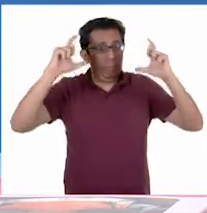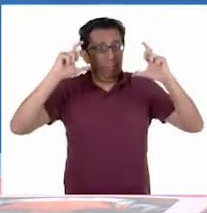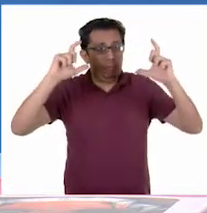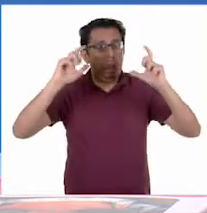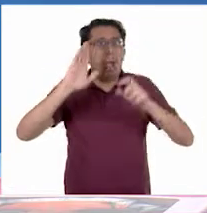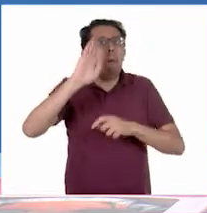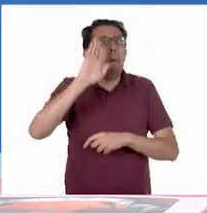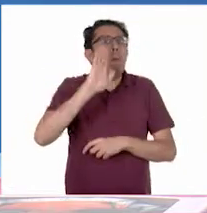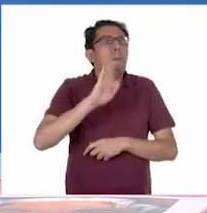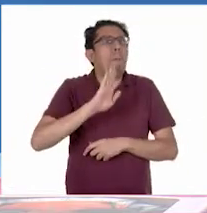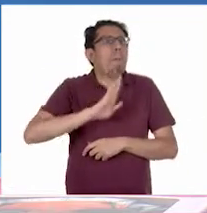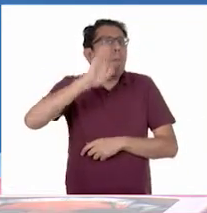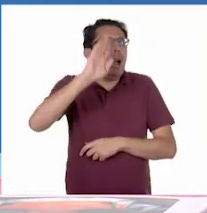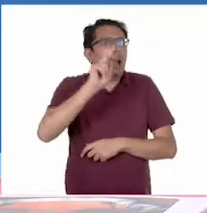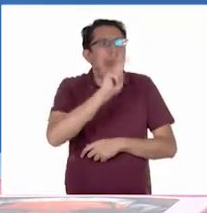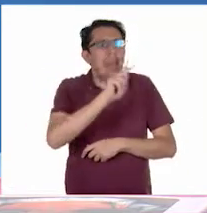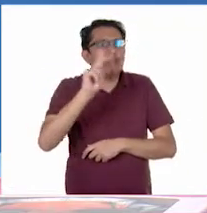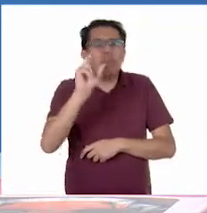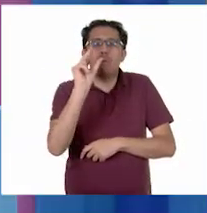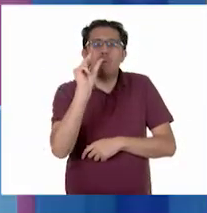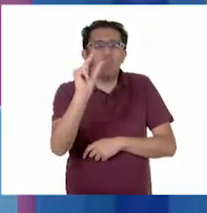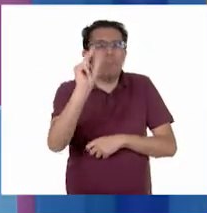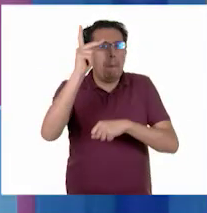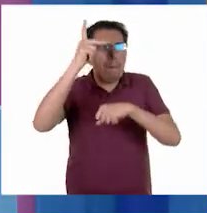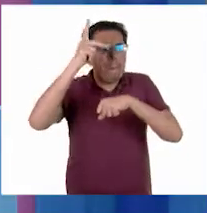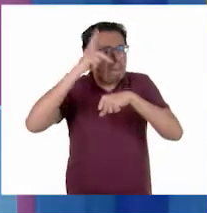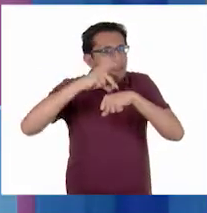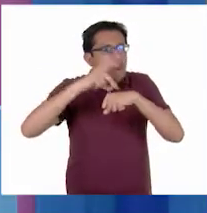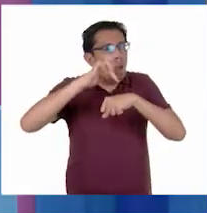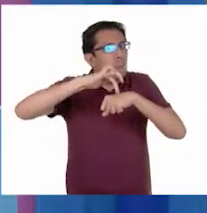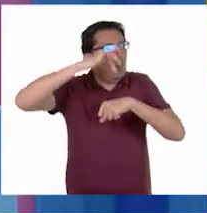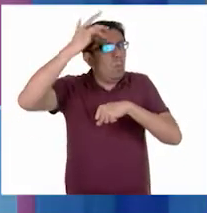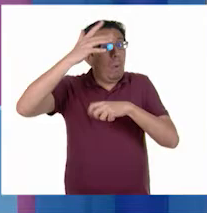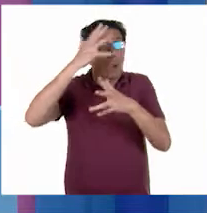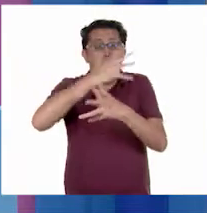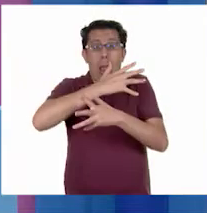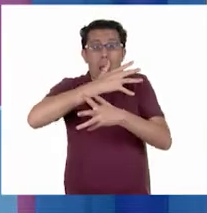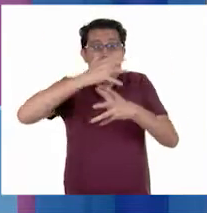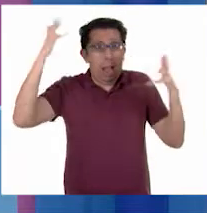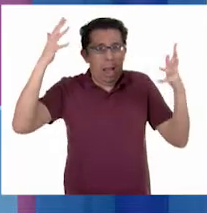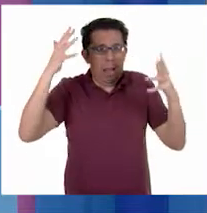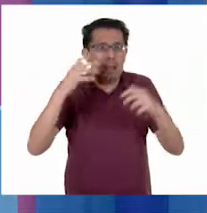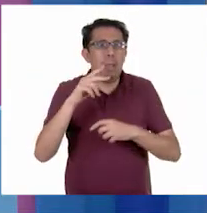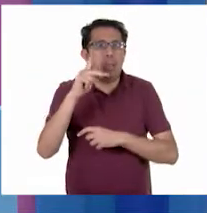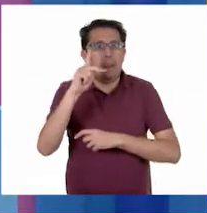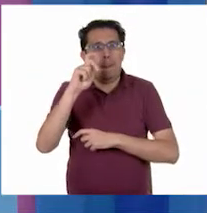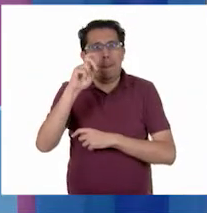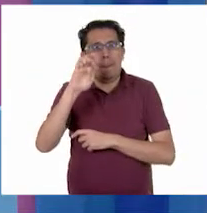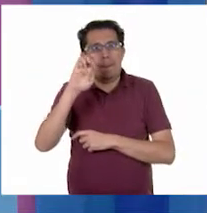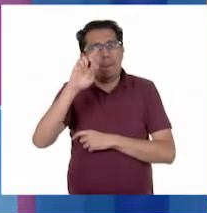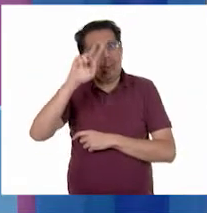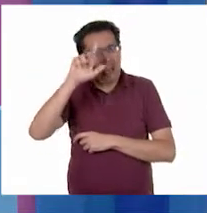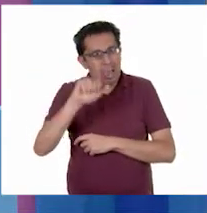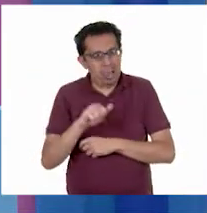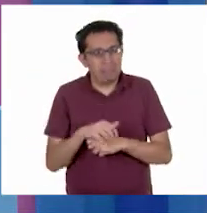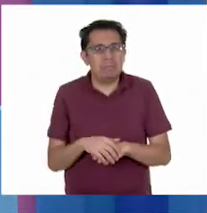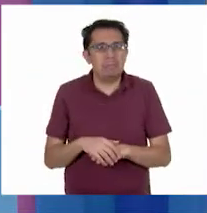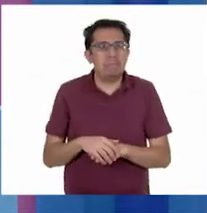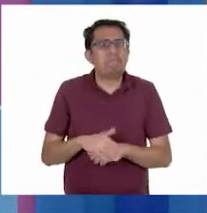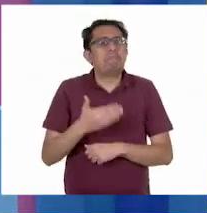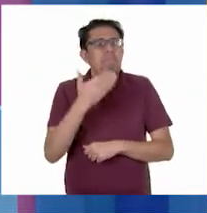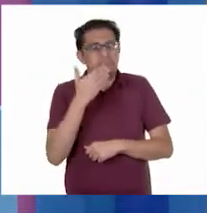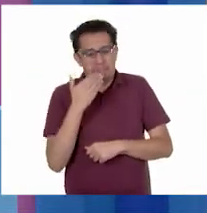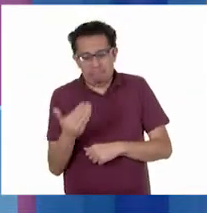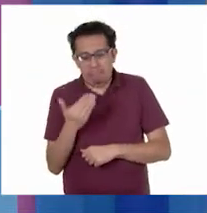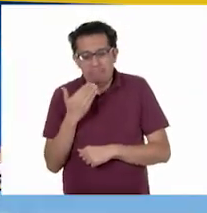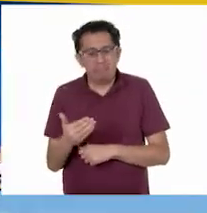una perla gigante. Gigante, muy grande, pero una perla. Okay. Sí, Ton. Muy bien,